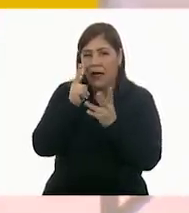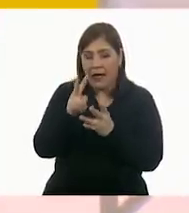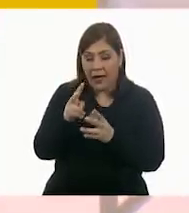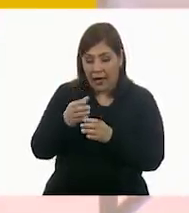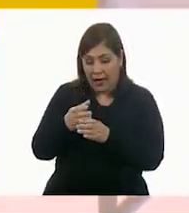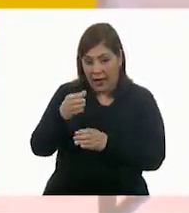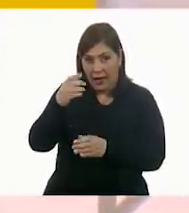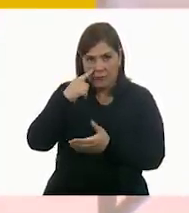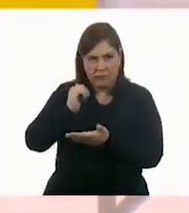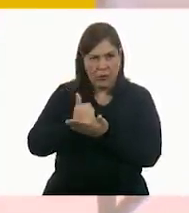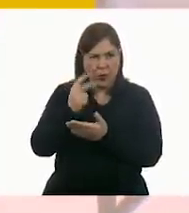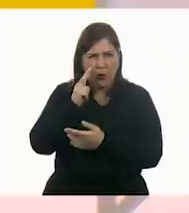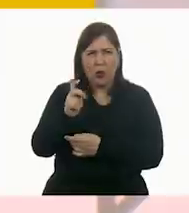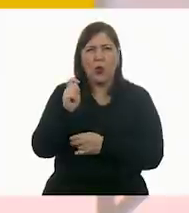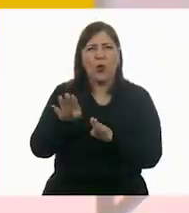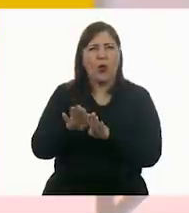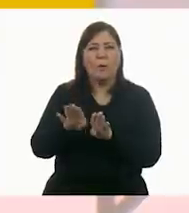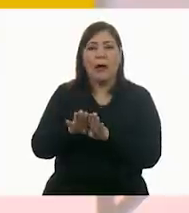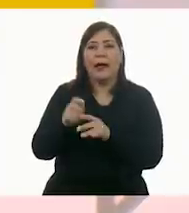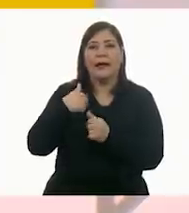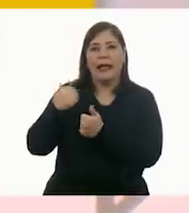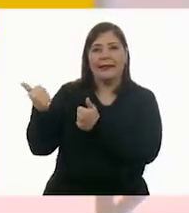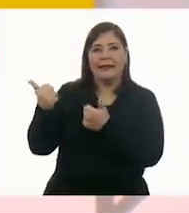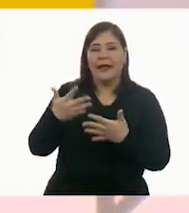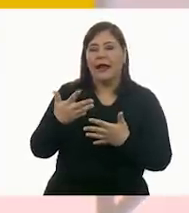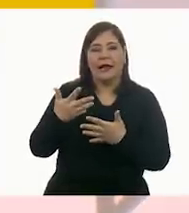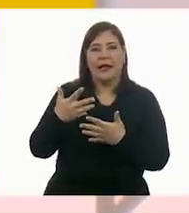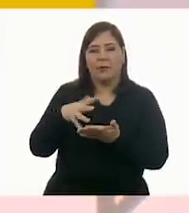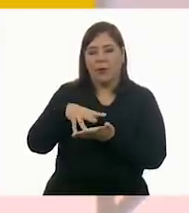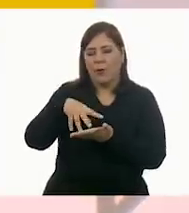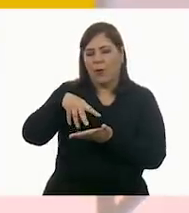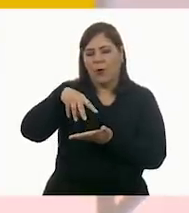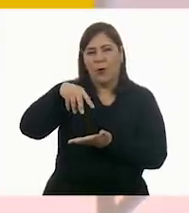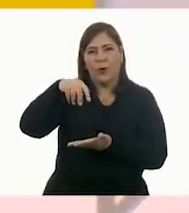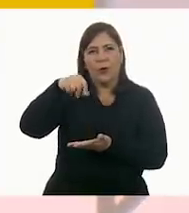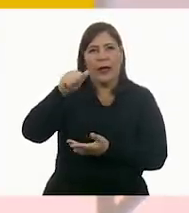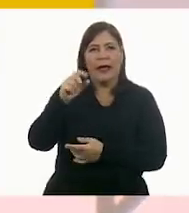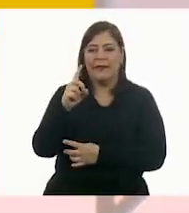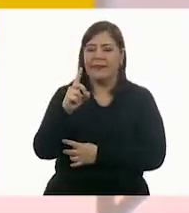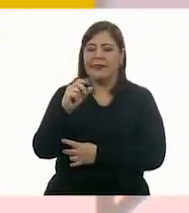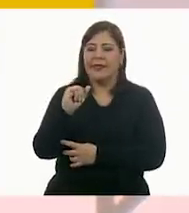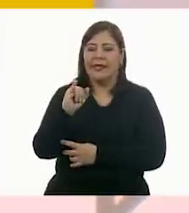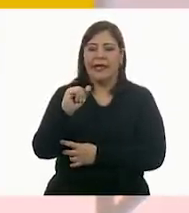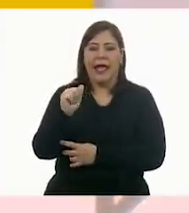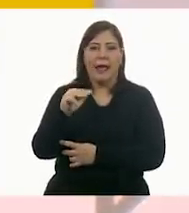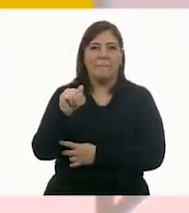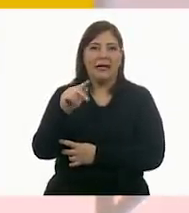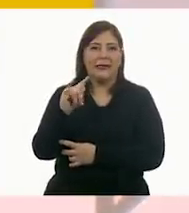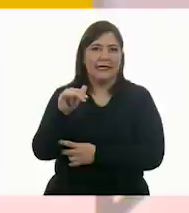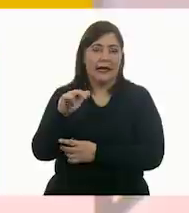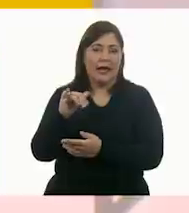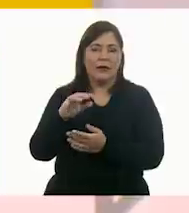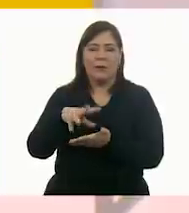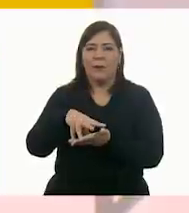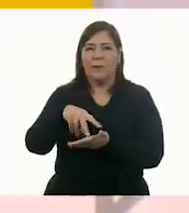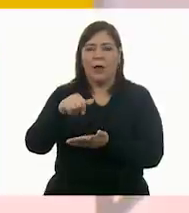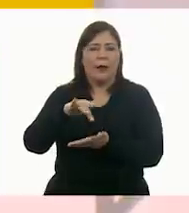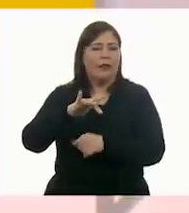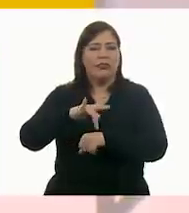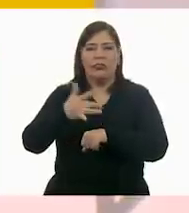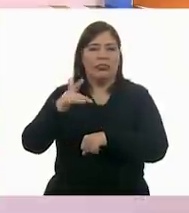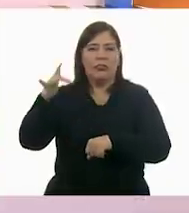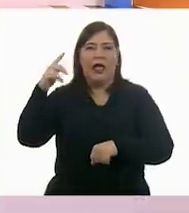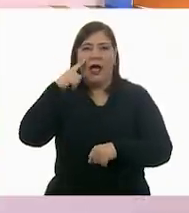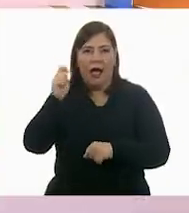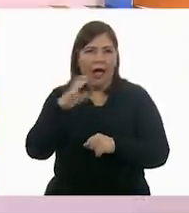botellita, te traje estos polvitos. Se llama diamantina. Muy bien. Hay de muchos colores,